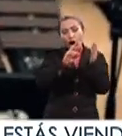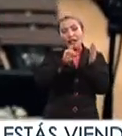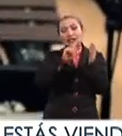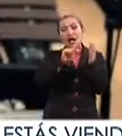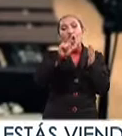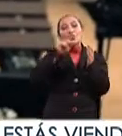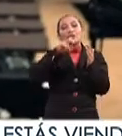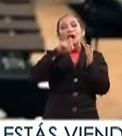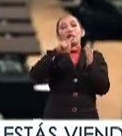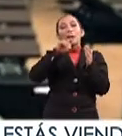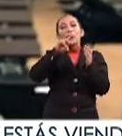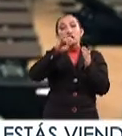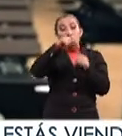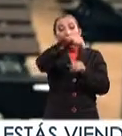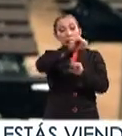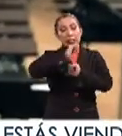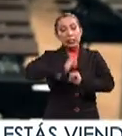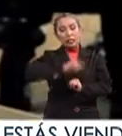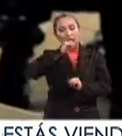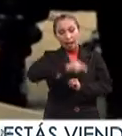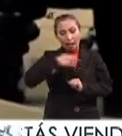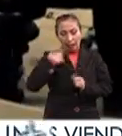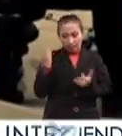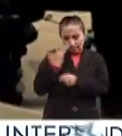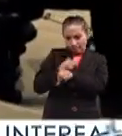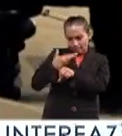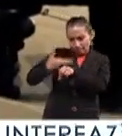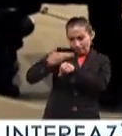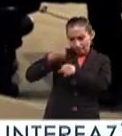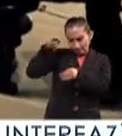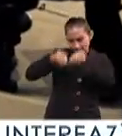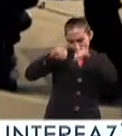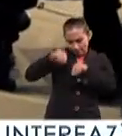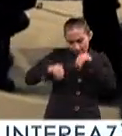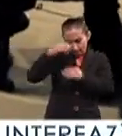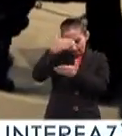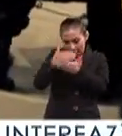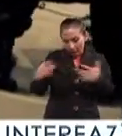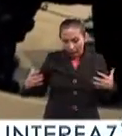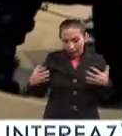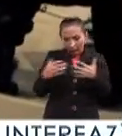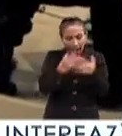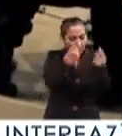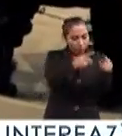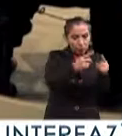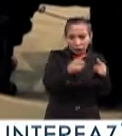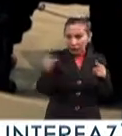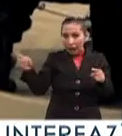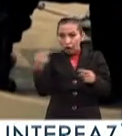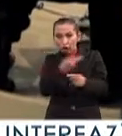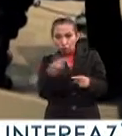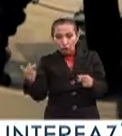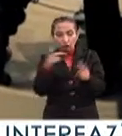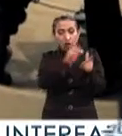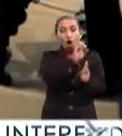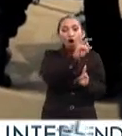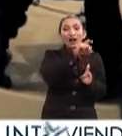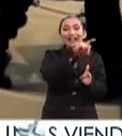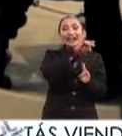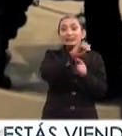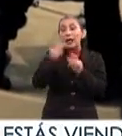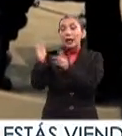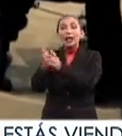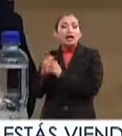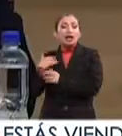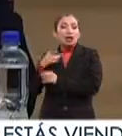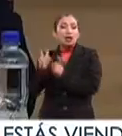Manuel Portillo es el encargado de darle los arreglos necesarios para fusionar las piezas musicales entre la orquesta y la